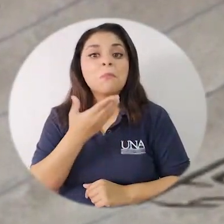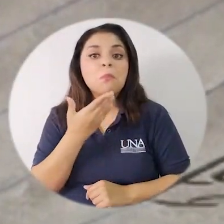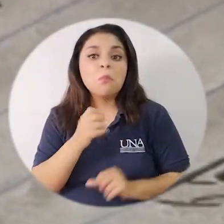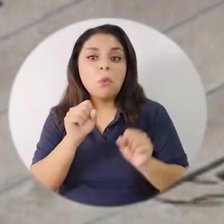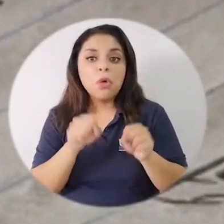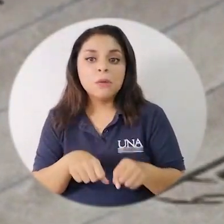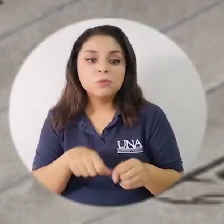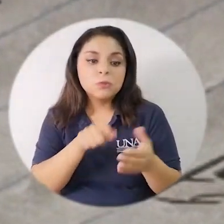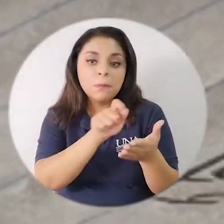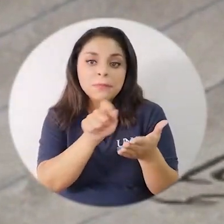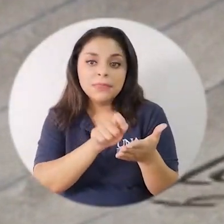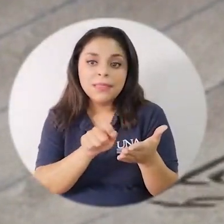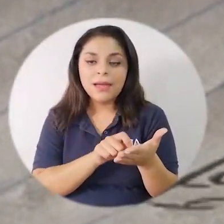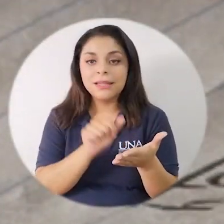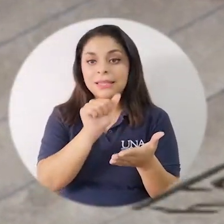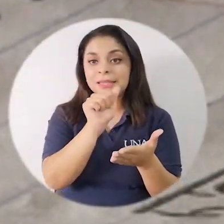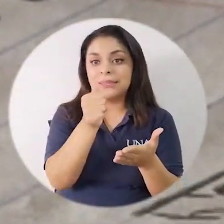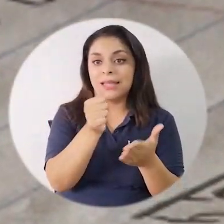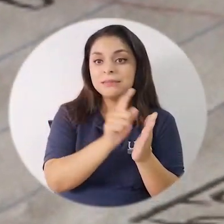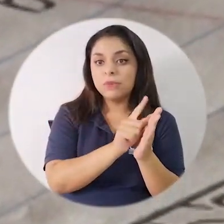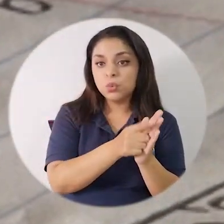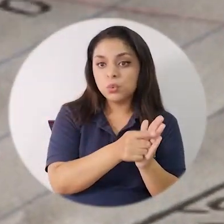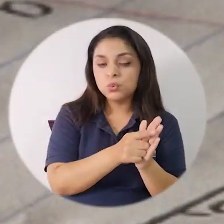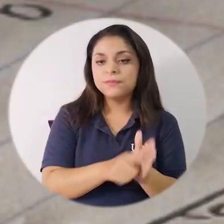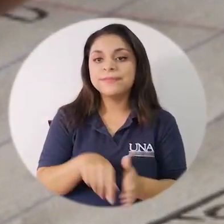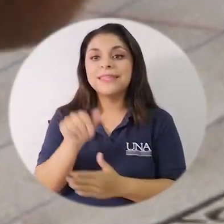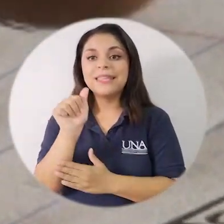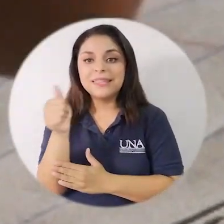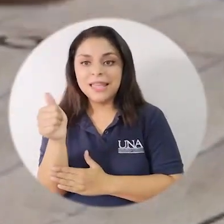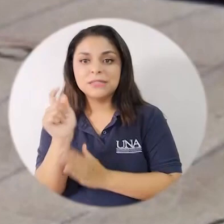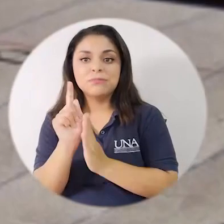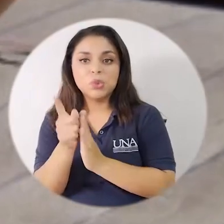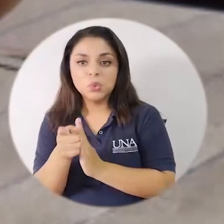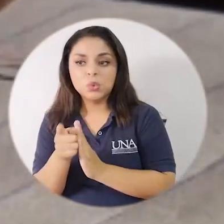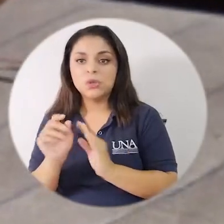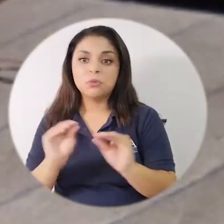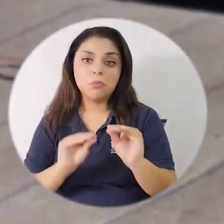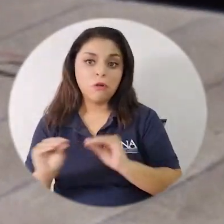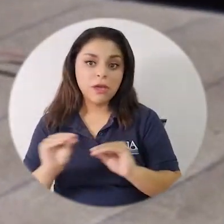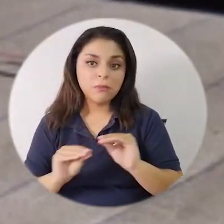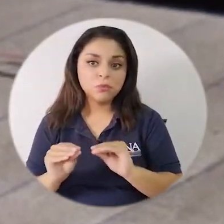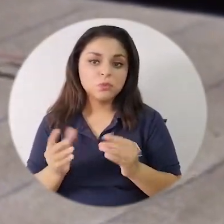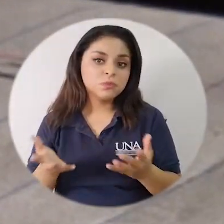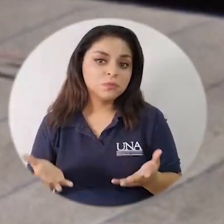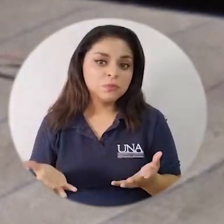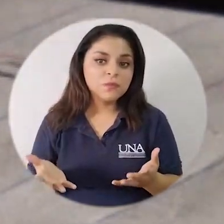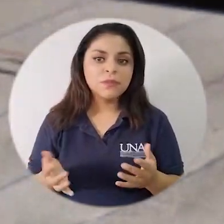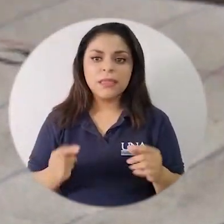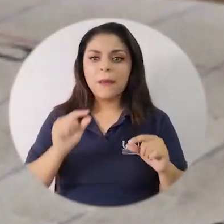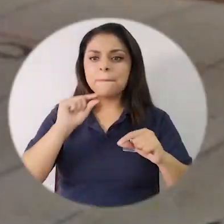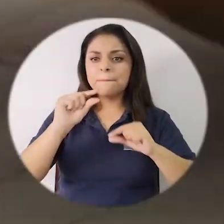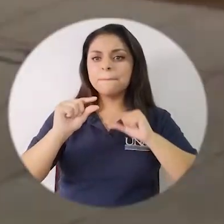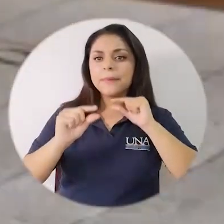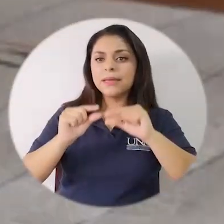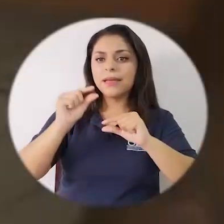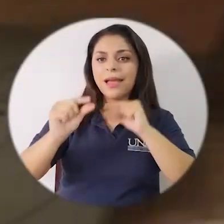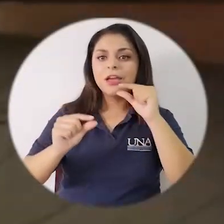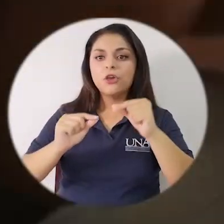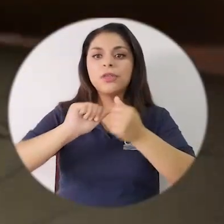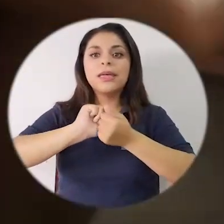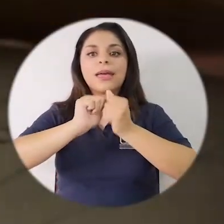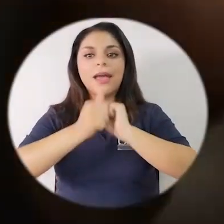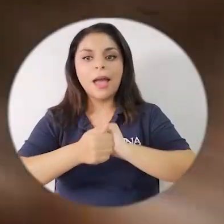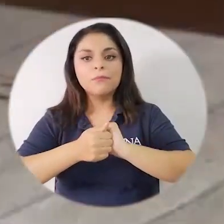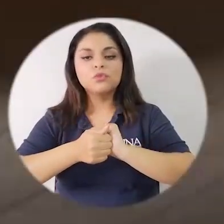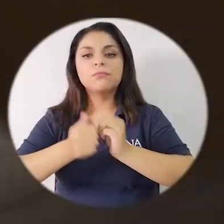realista. Entonces, ¿qué tal si pintamos 10 minutos y 10 minutos hacemos una actividad más de movimiento? Esos